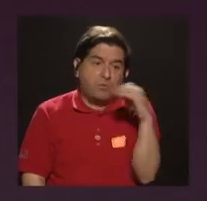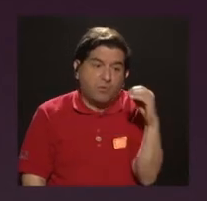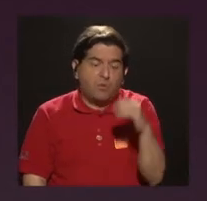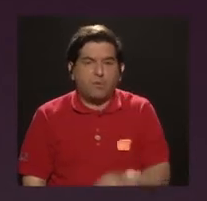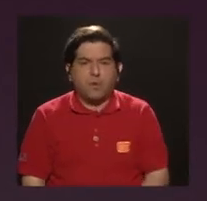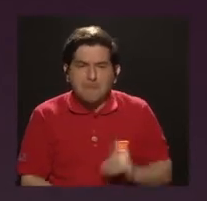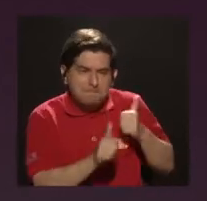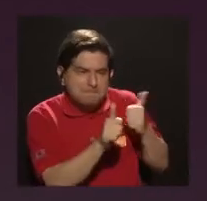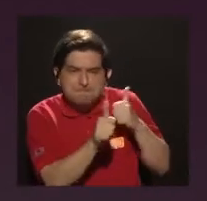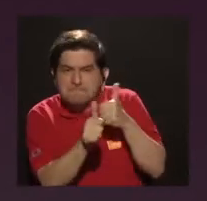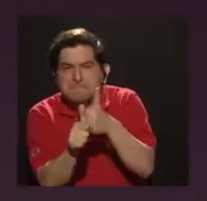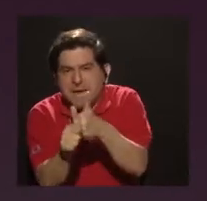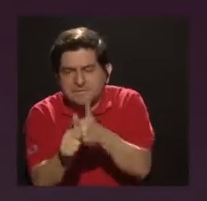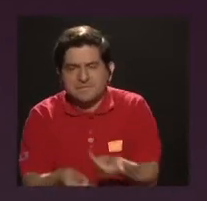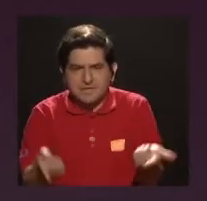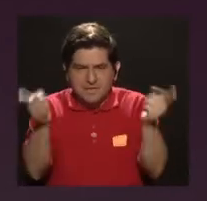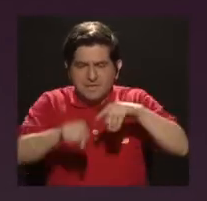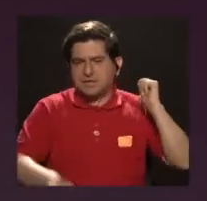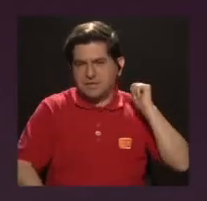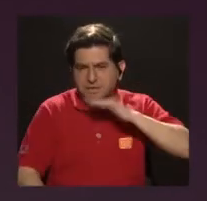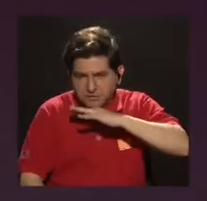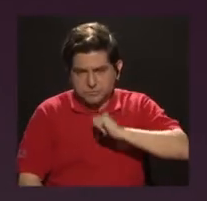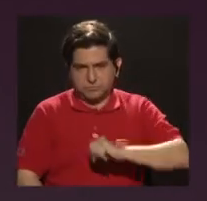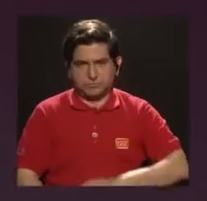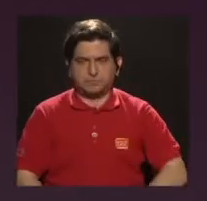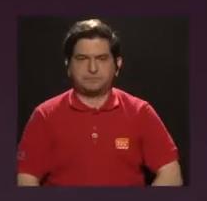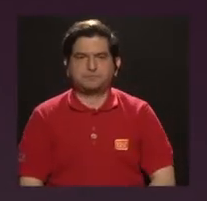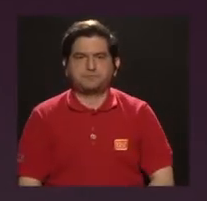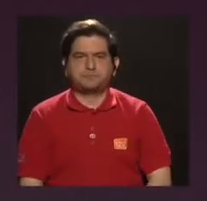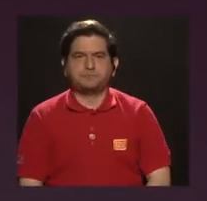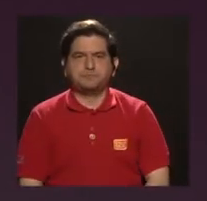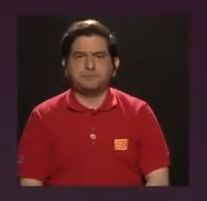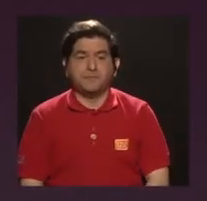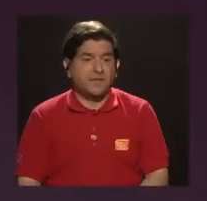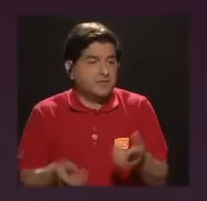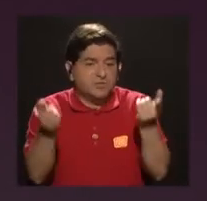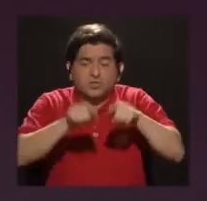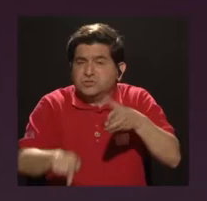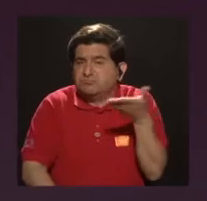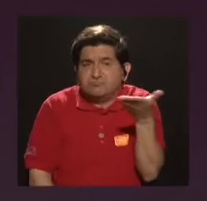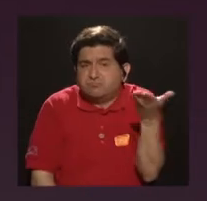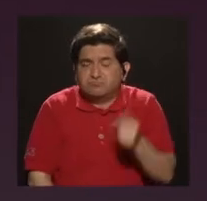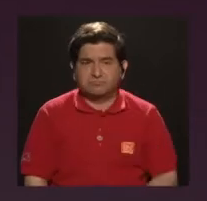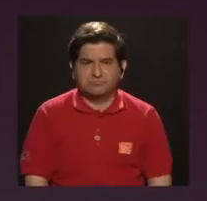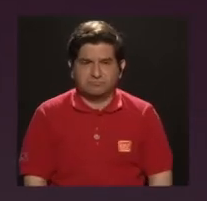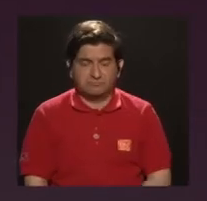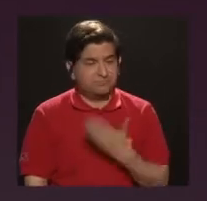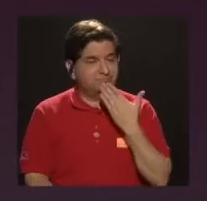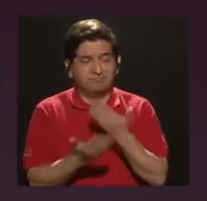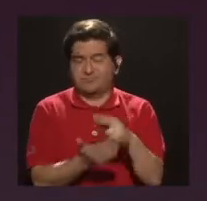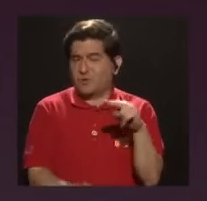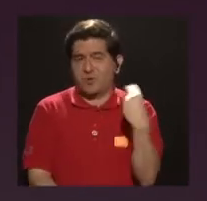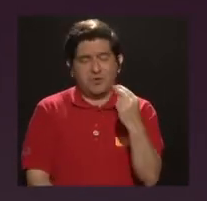perseguidores de los casos de corrupción entonces qué está pasando bueno esos no son buenas noticias rousseff